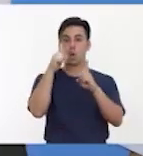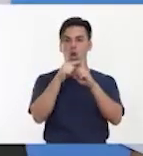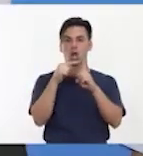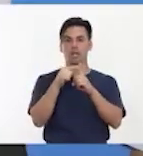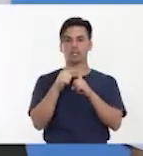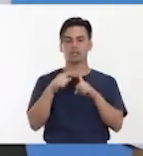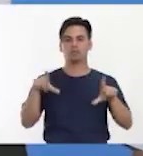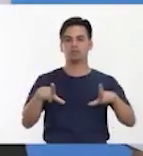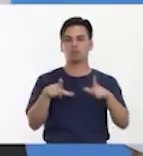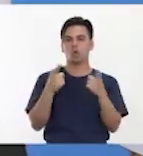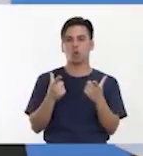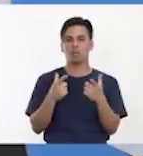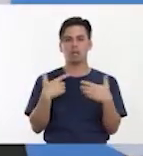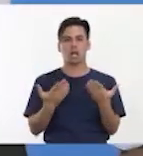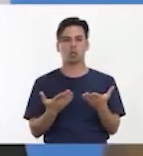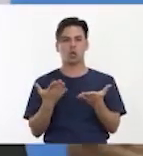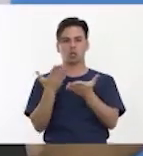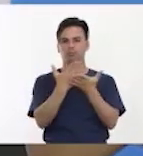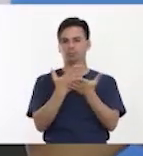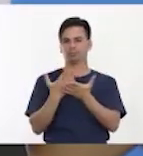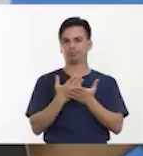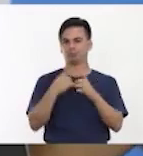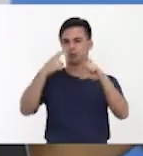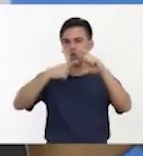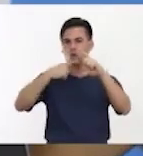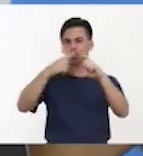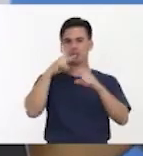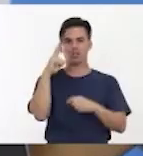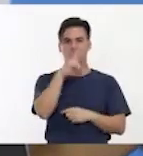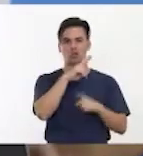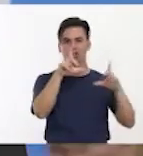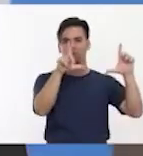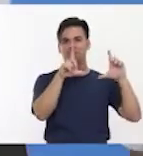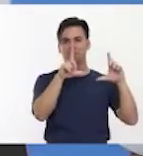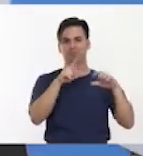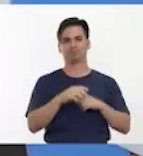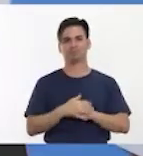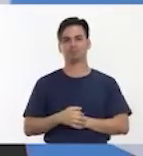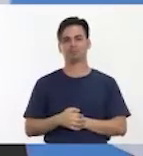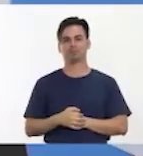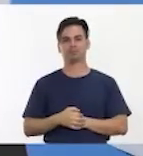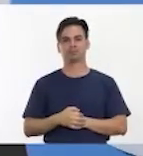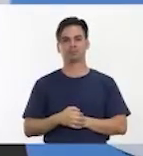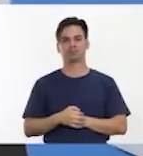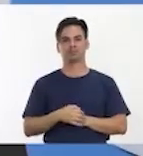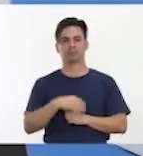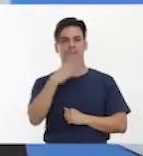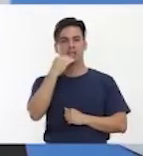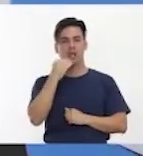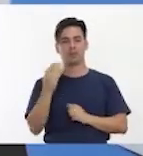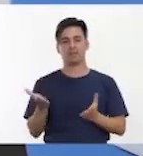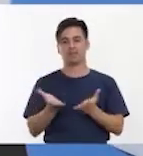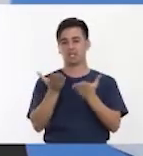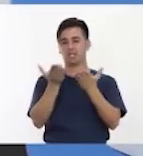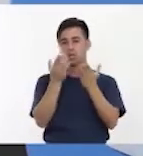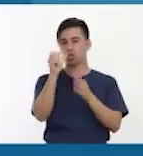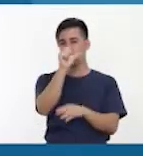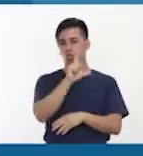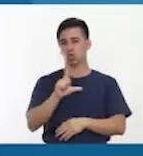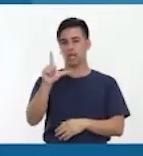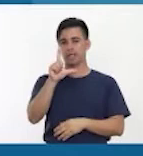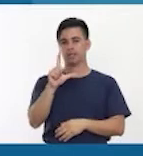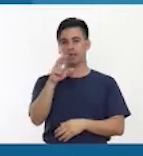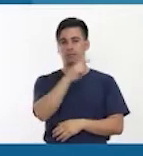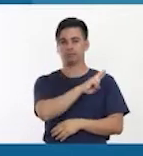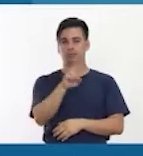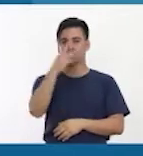objetivo se cumplirá a partir del siguiente contenido que aparece en pantalla. El camino socialista de la Revolución